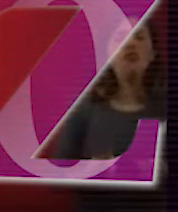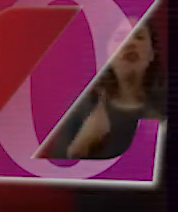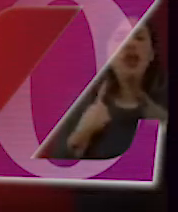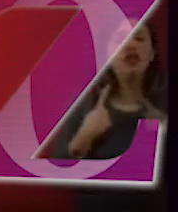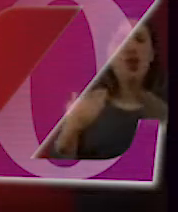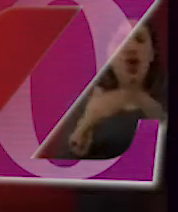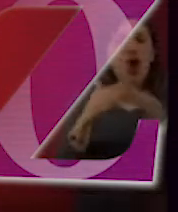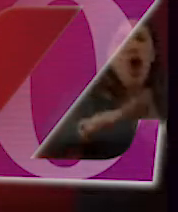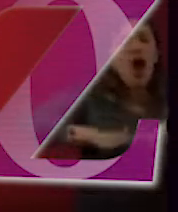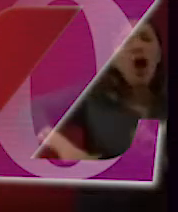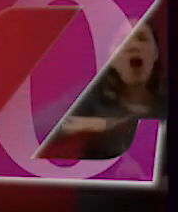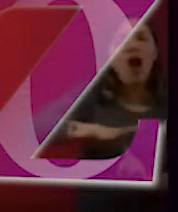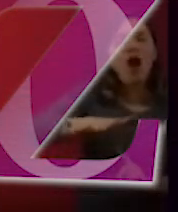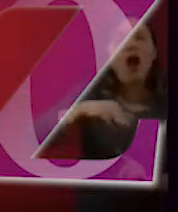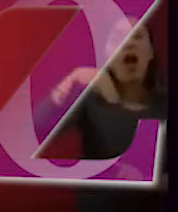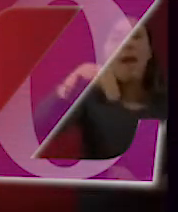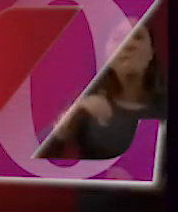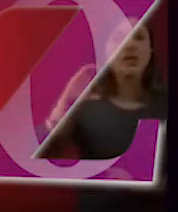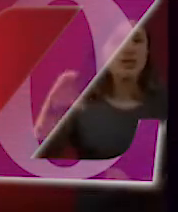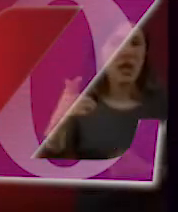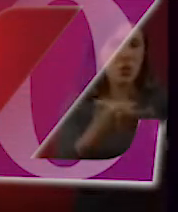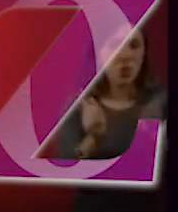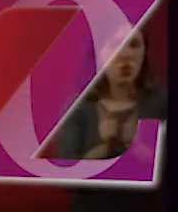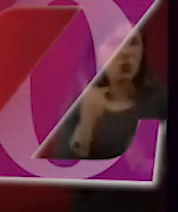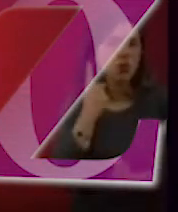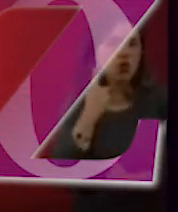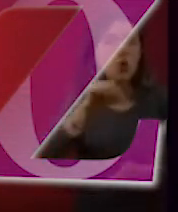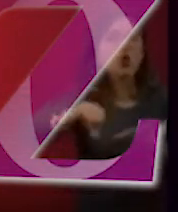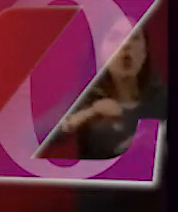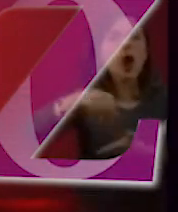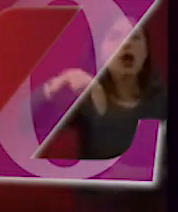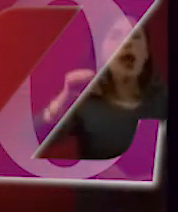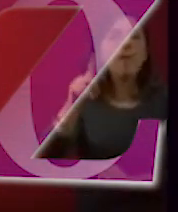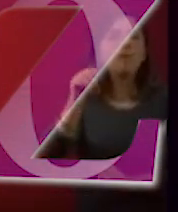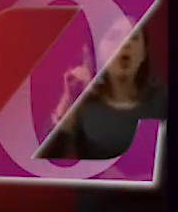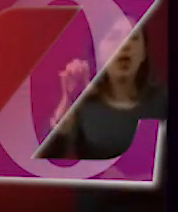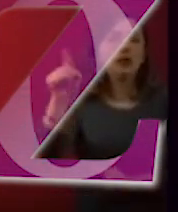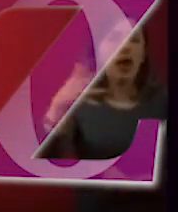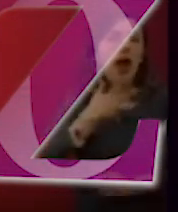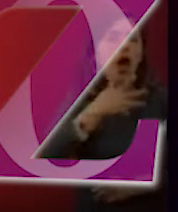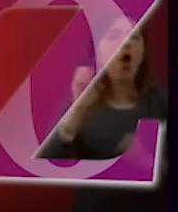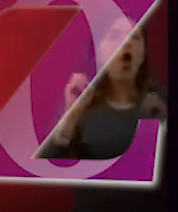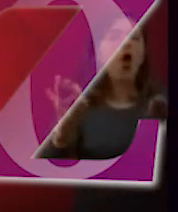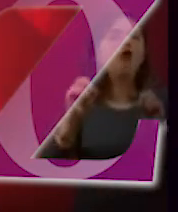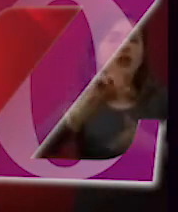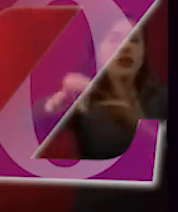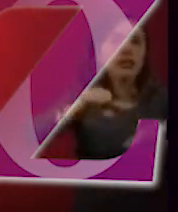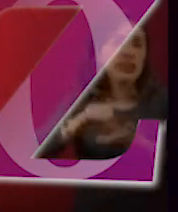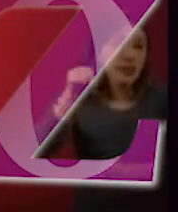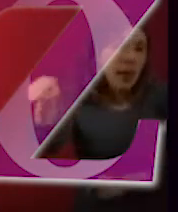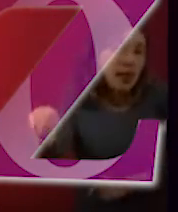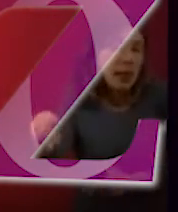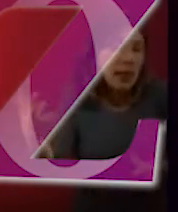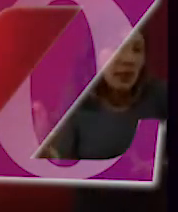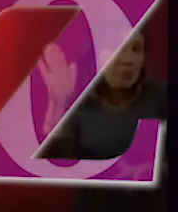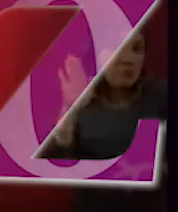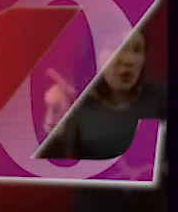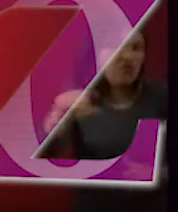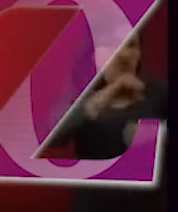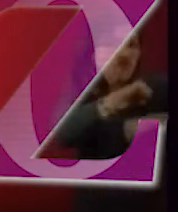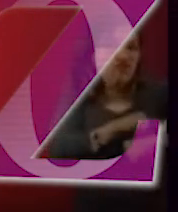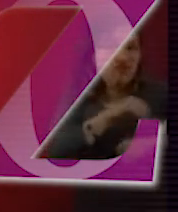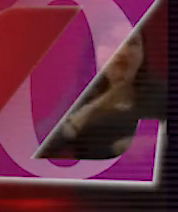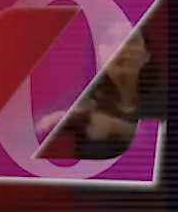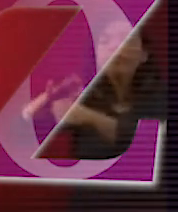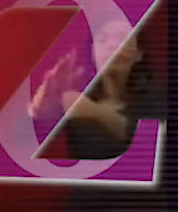documentos, se burló y dijo que vamos de poca madre. Bueno, pues cuando menos hasta